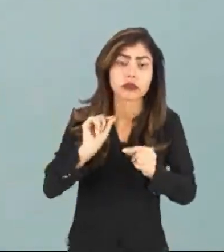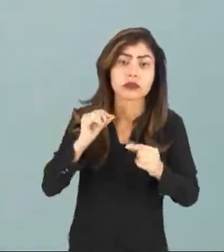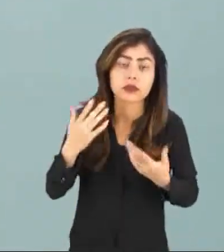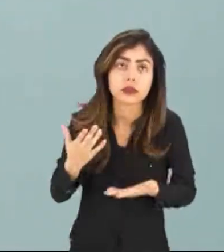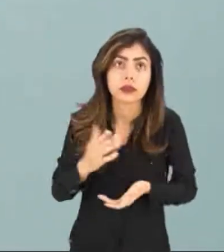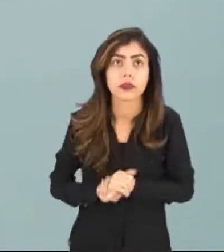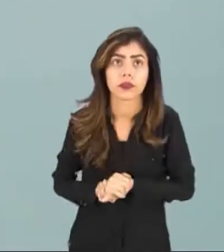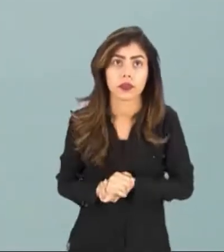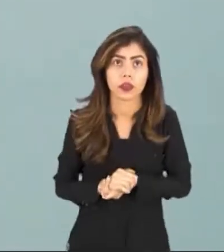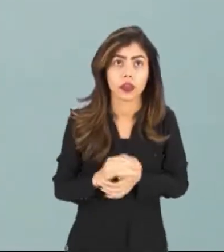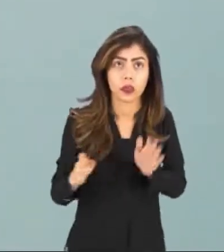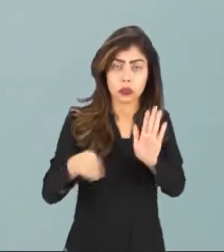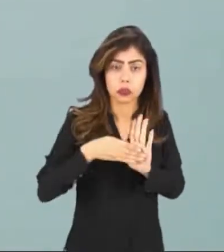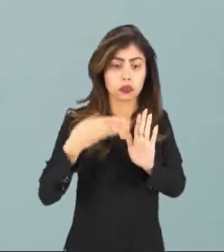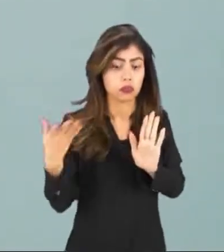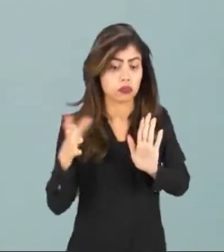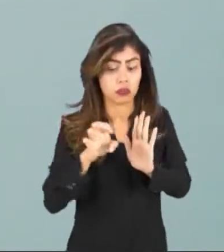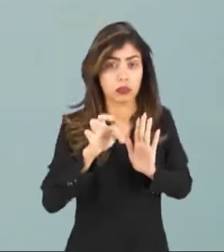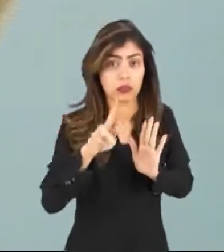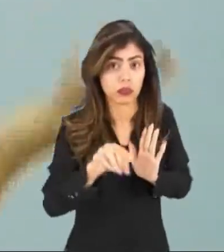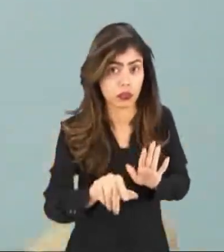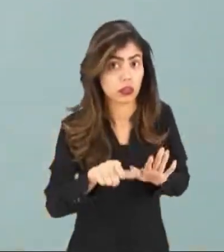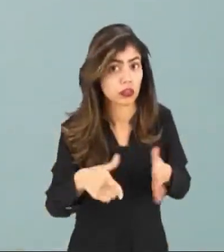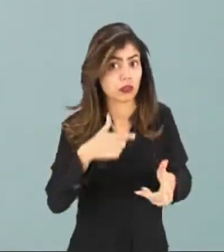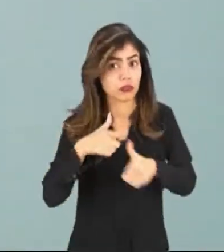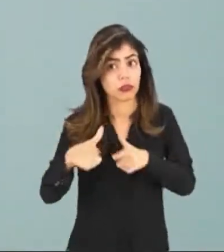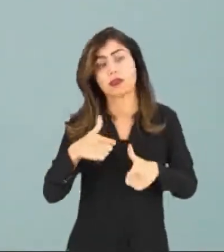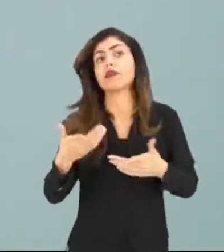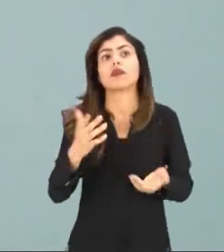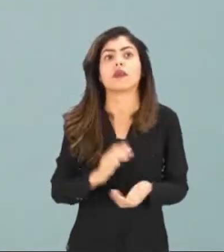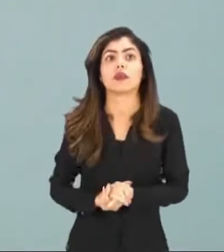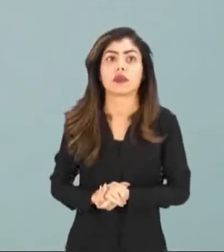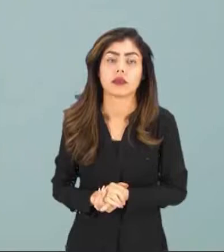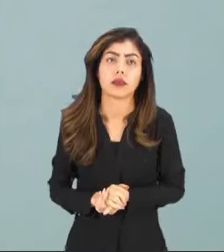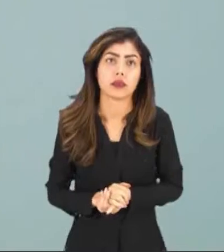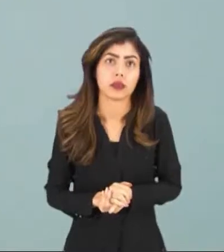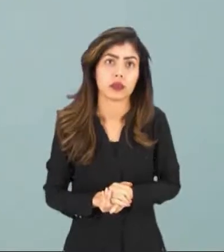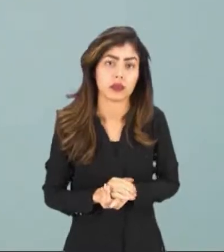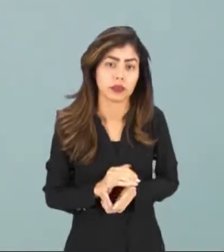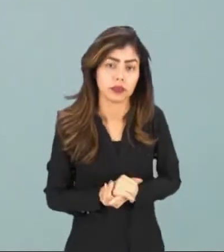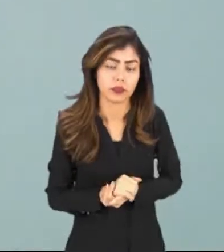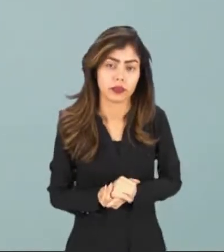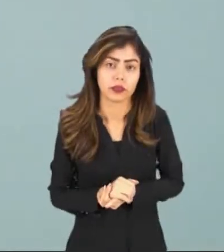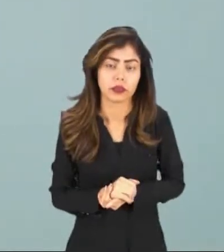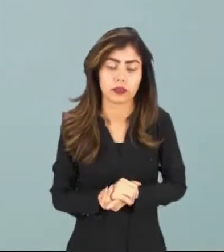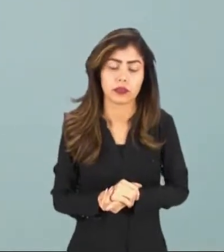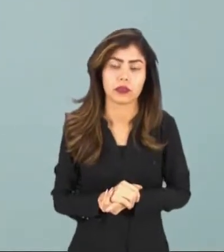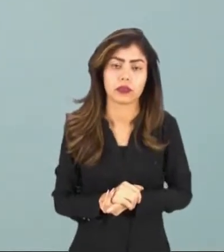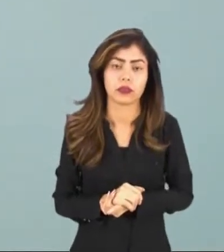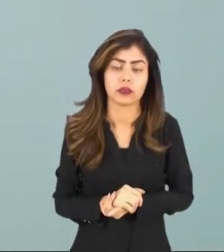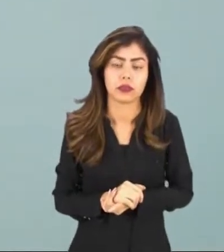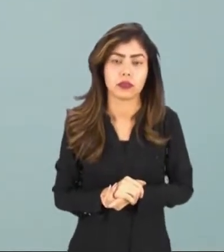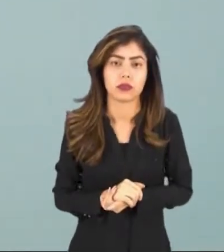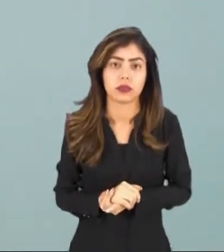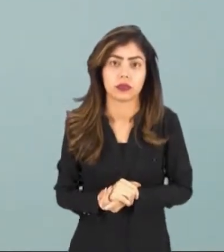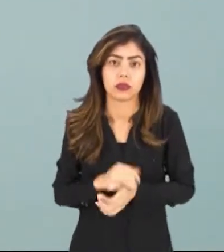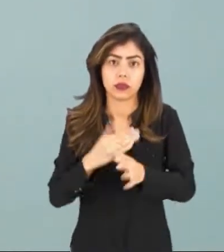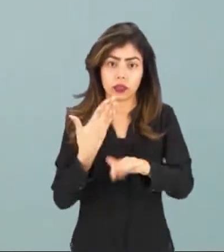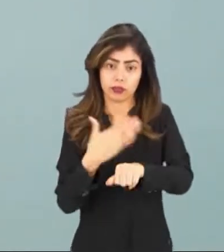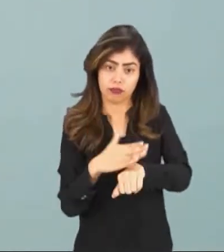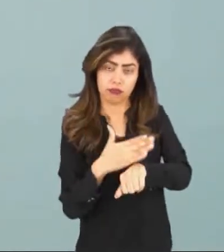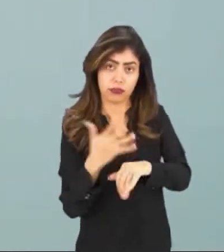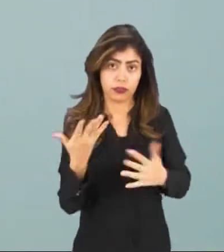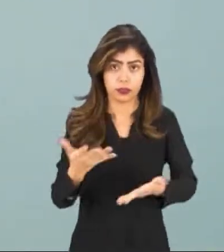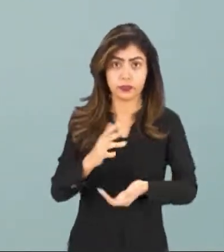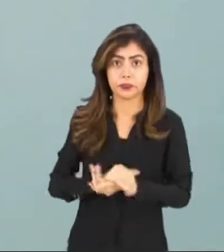el propósito de este trabajo el propósito de este ensayo